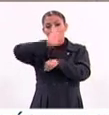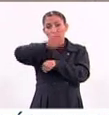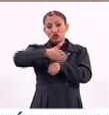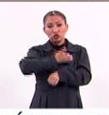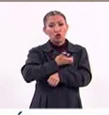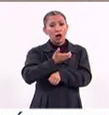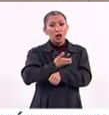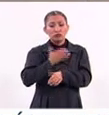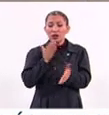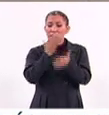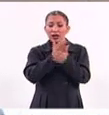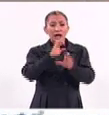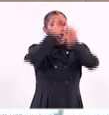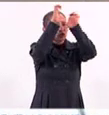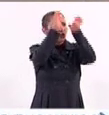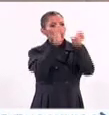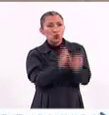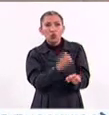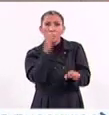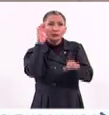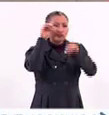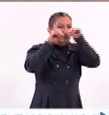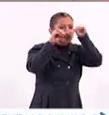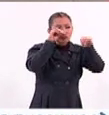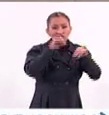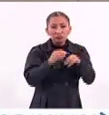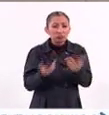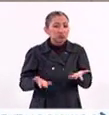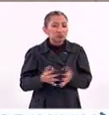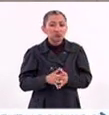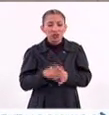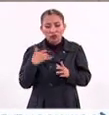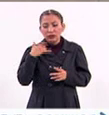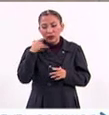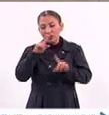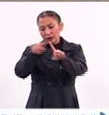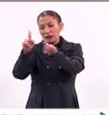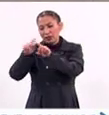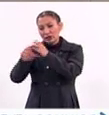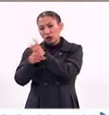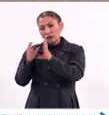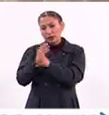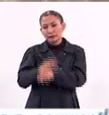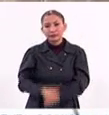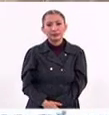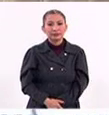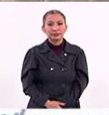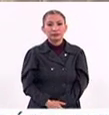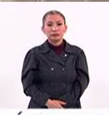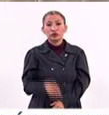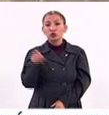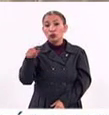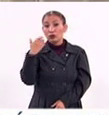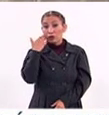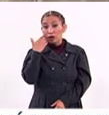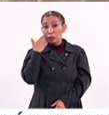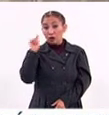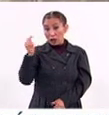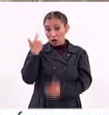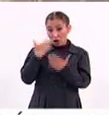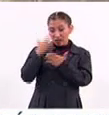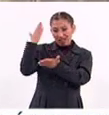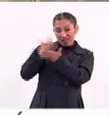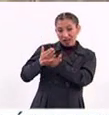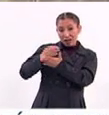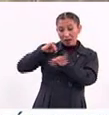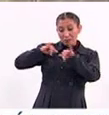en el Zócalo y ahí hice unas esculturas. Entonces trato de ser muy versátil, ¿no? ¿Y tú no te cierras a las nuevas tecnologías? Me